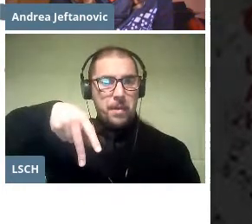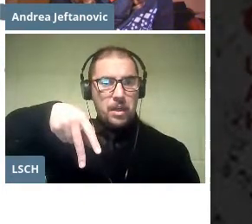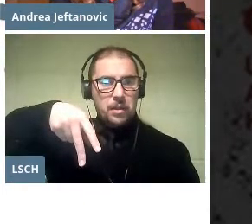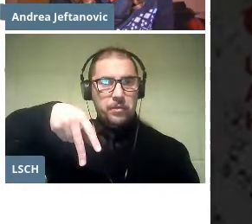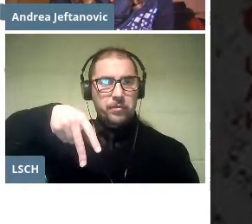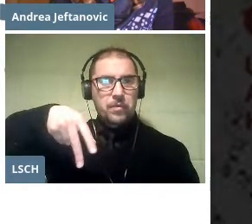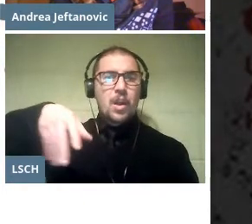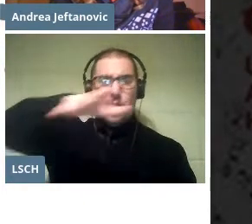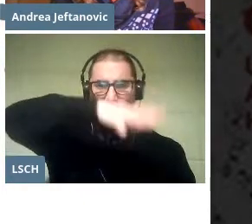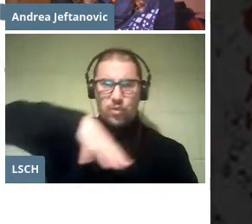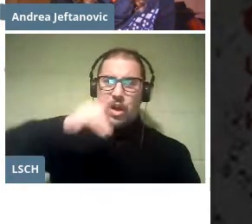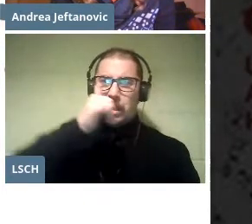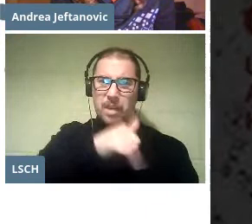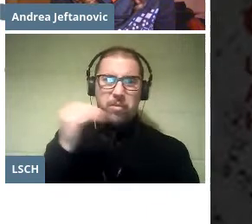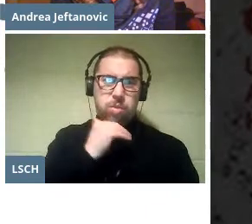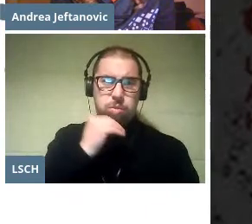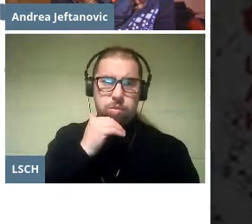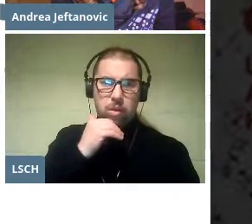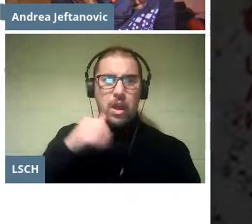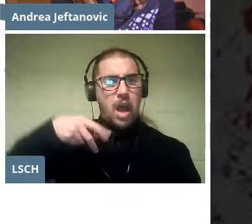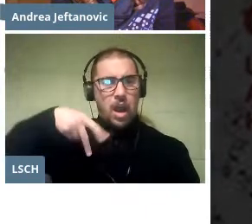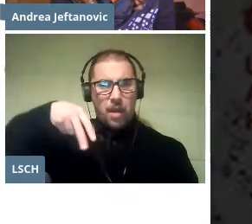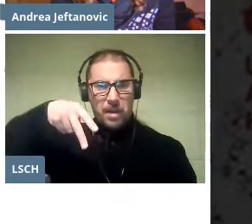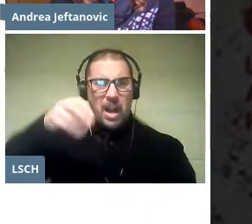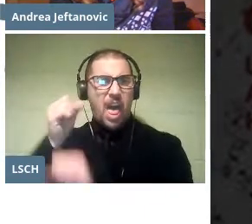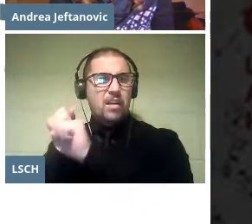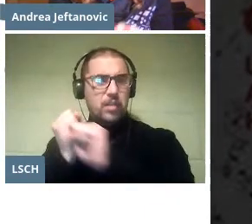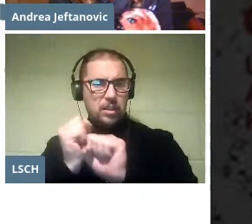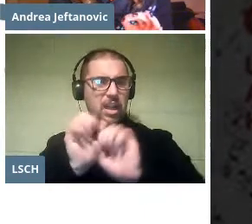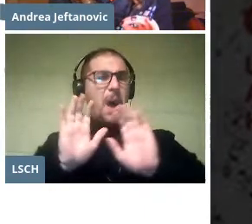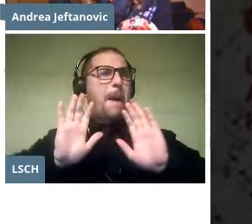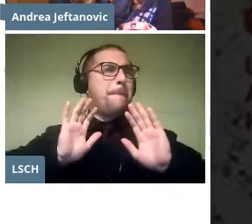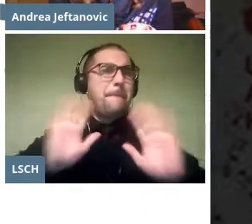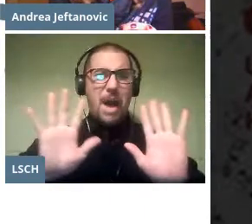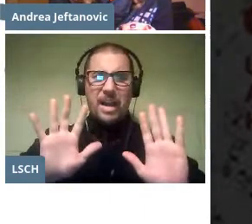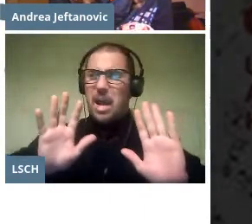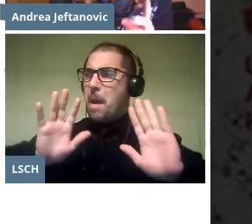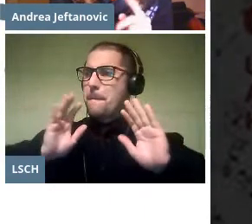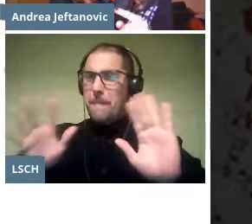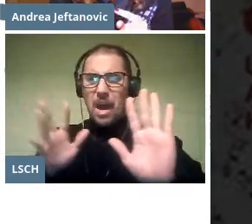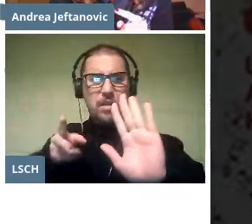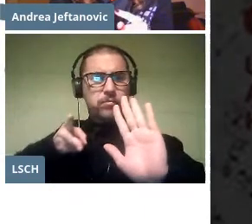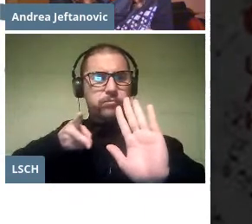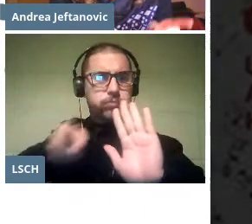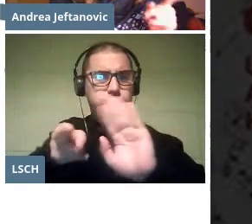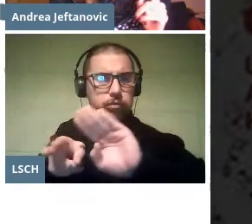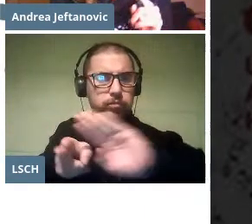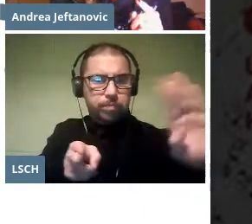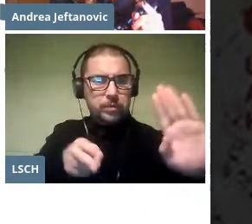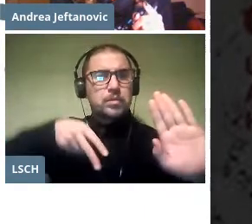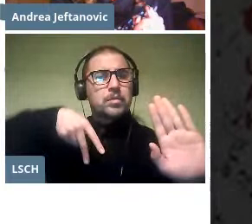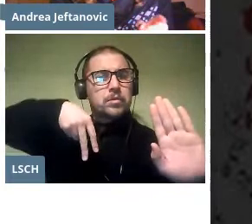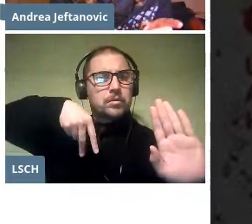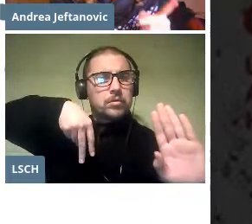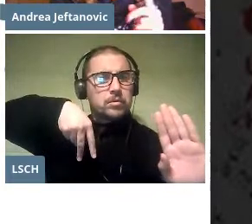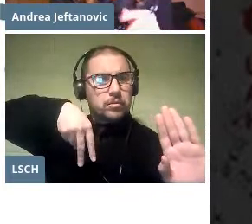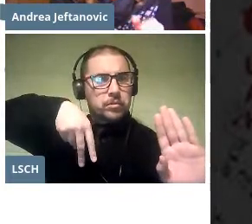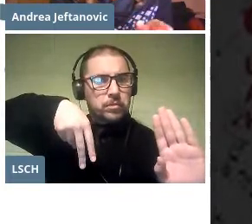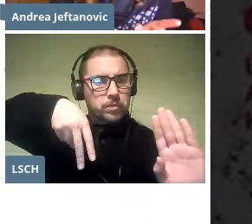de velocidad es una forma de resistencia porque interrumpe y nos obliga a